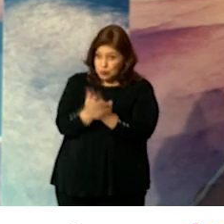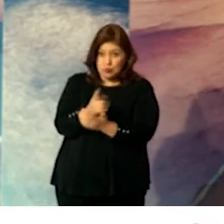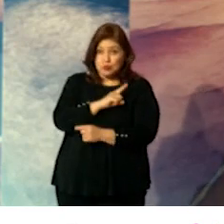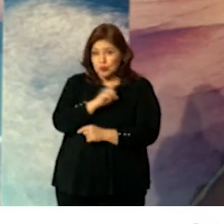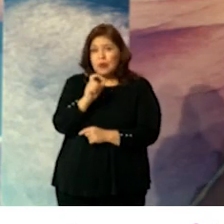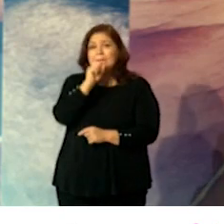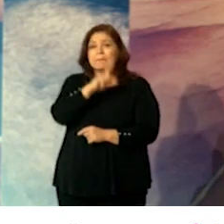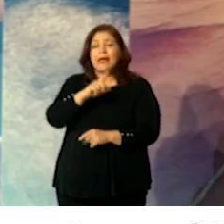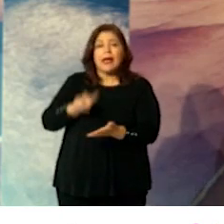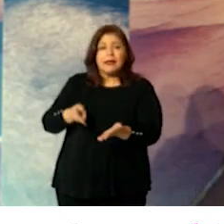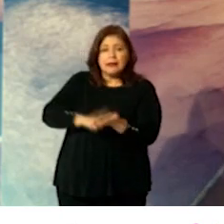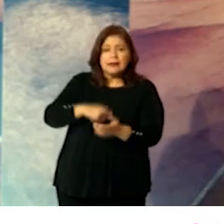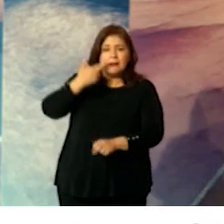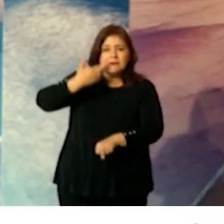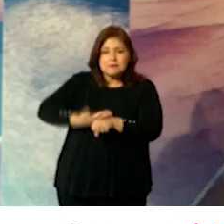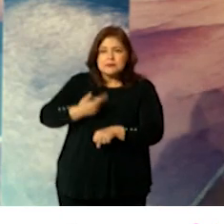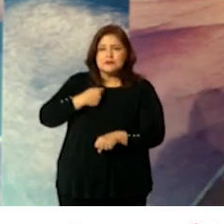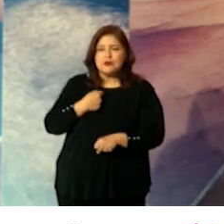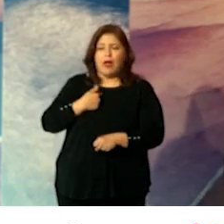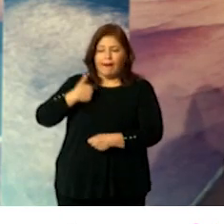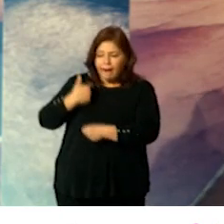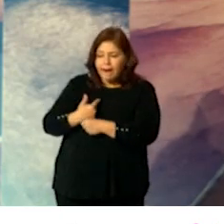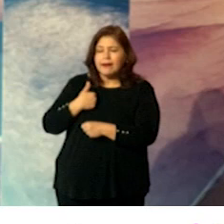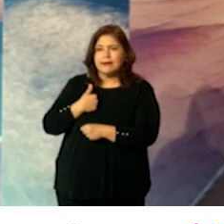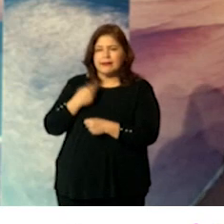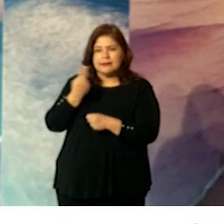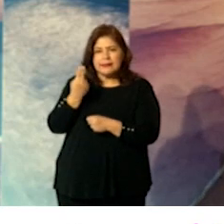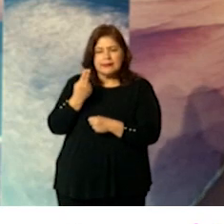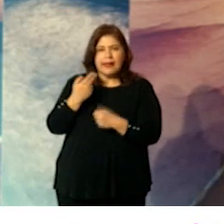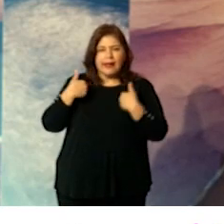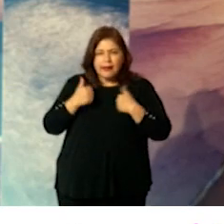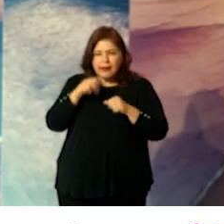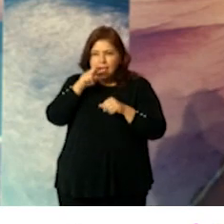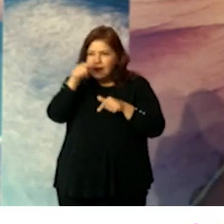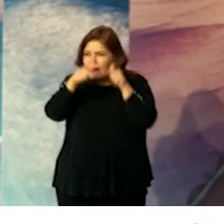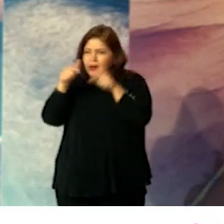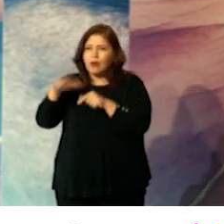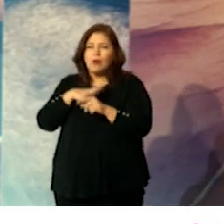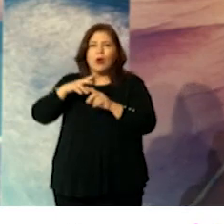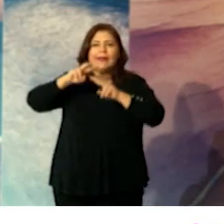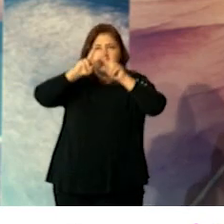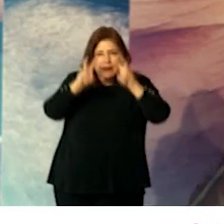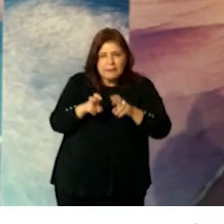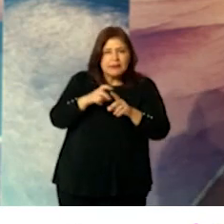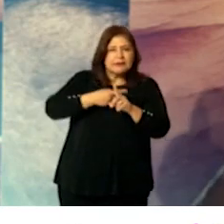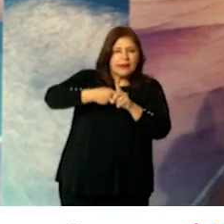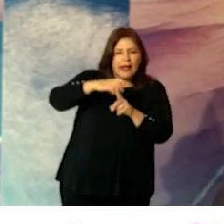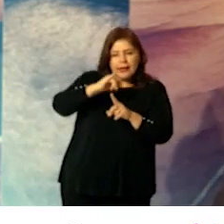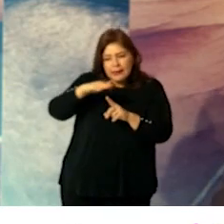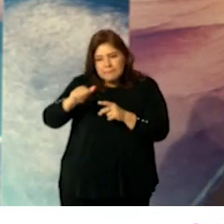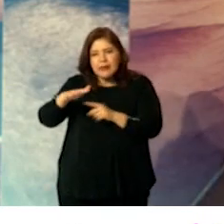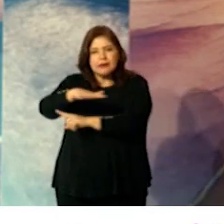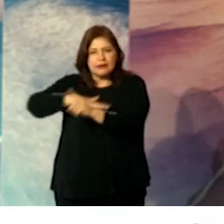responsabilidad de entrarle a entender los temas ambientales y climáticos. Y fue así